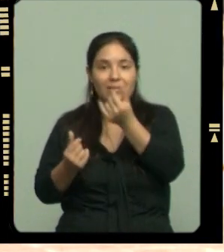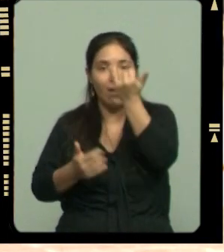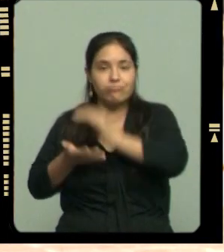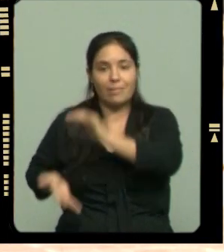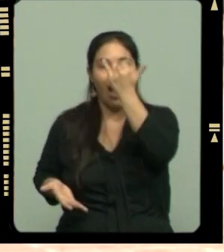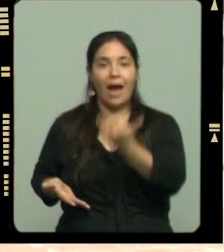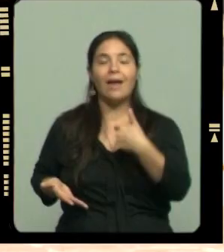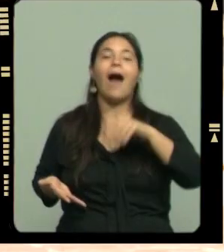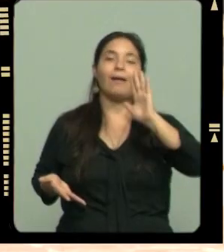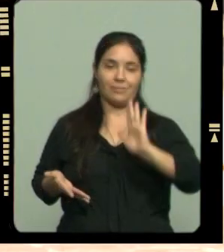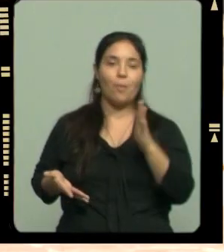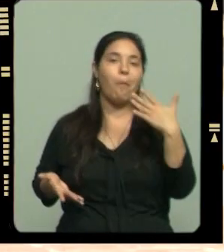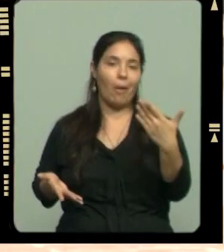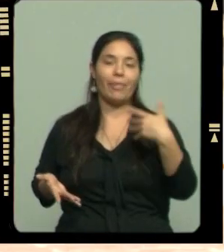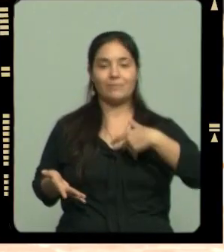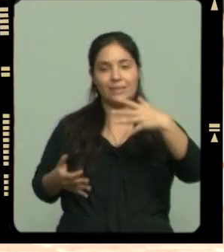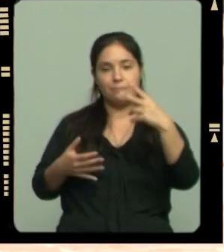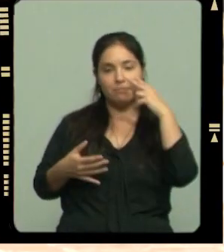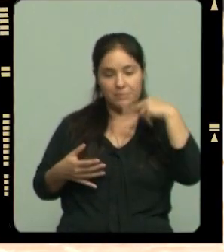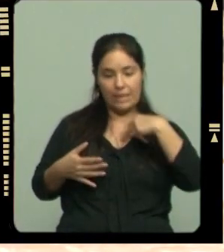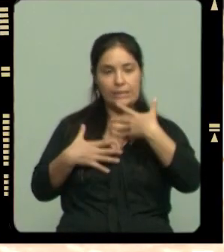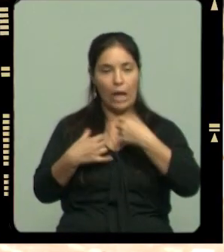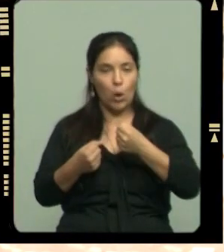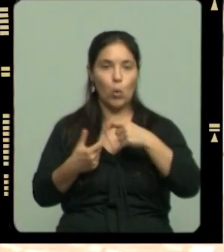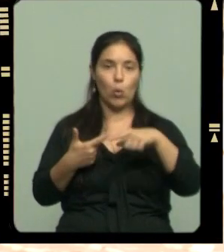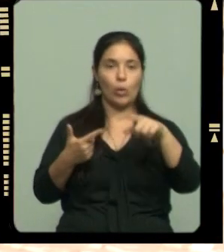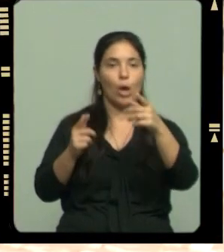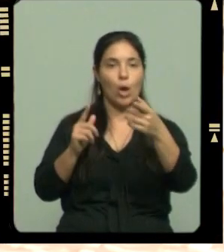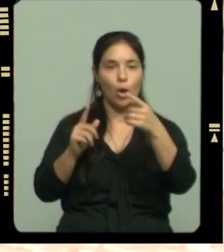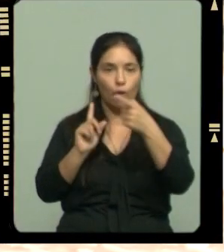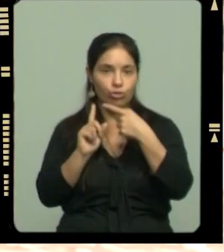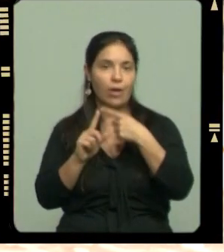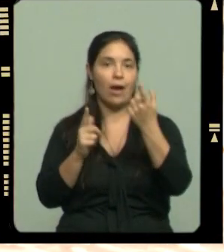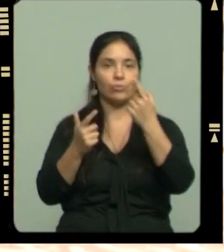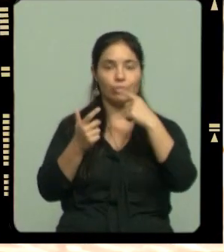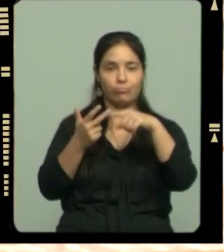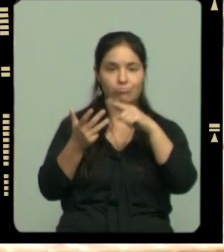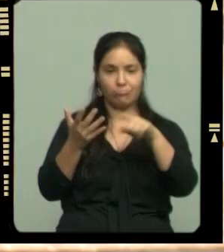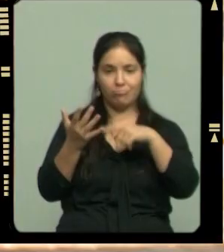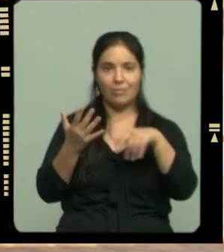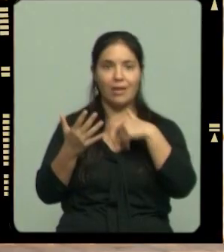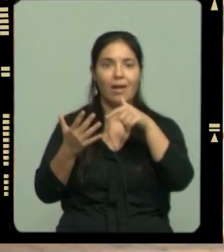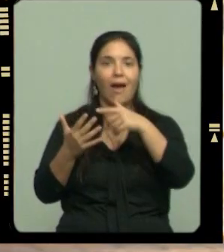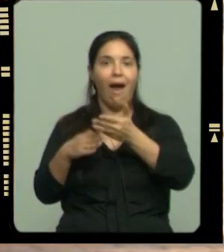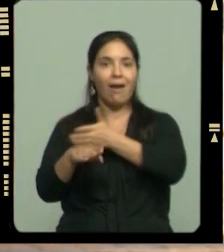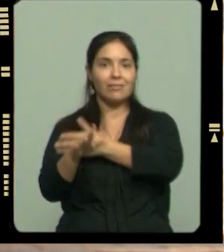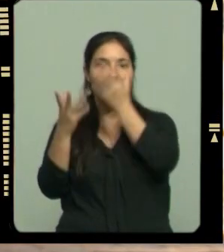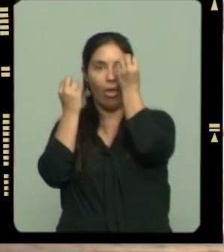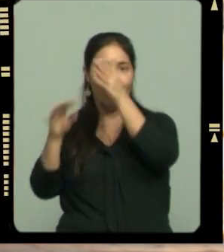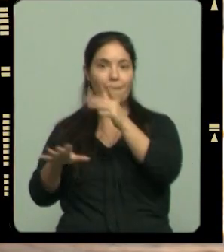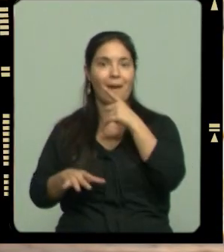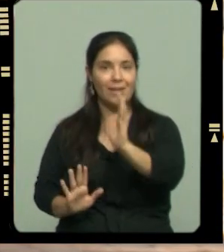plata, recién ahí podía empezar a ver de cuidar la salud, las relaciones, y a veces habían cosas incorregibles. En cambio ahora